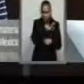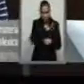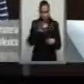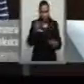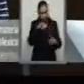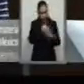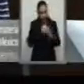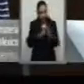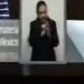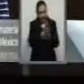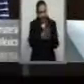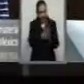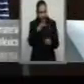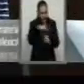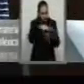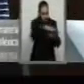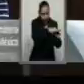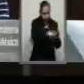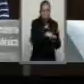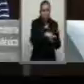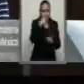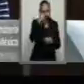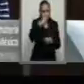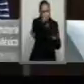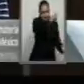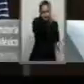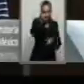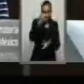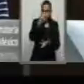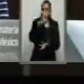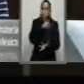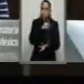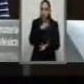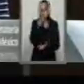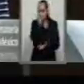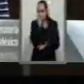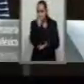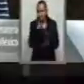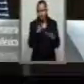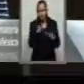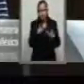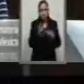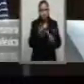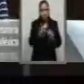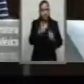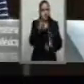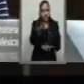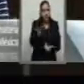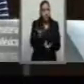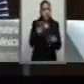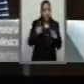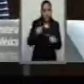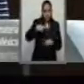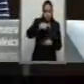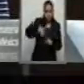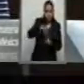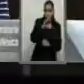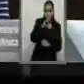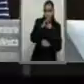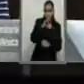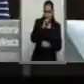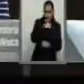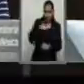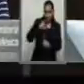tengan autonomía de gestión de su presupuesto. Sí a que como representantes de los ciudadanos, los concejales acompañen con